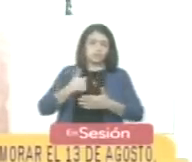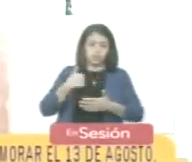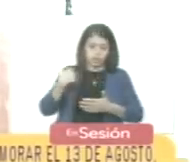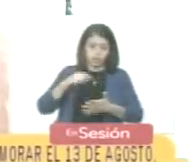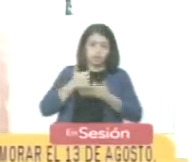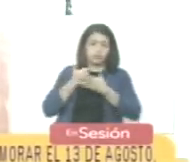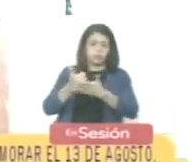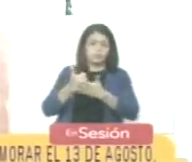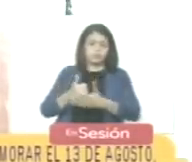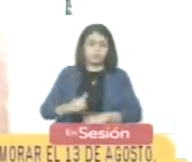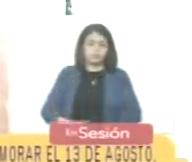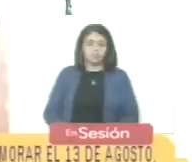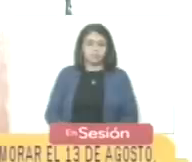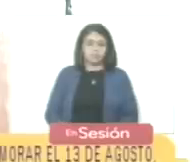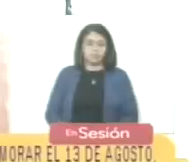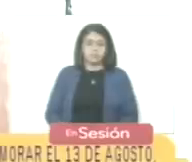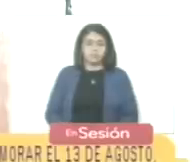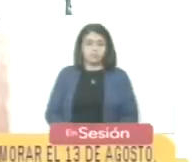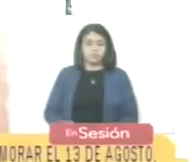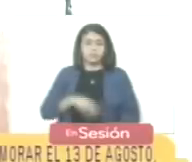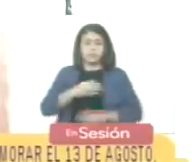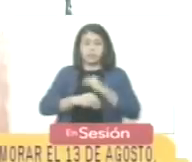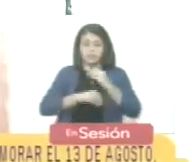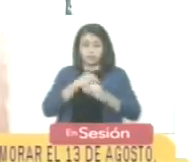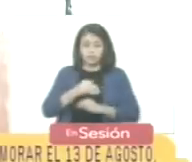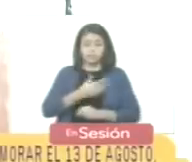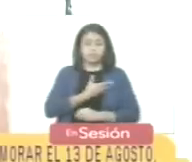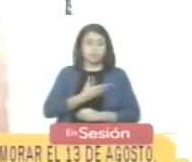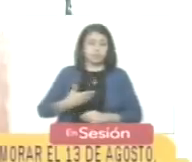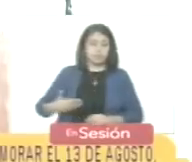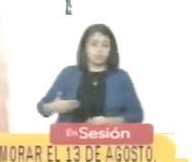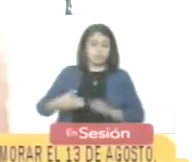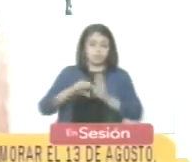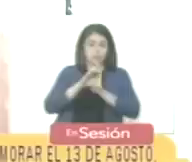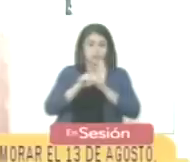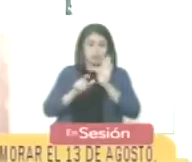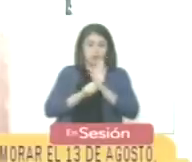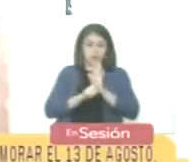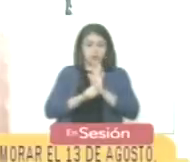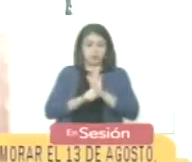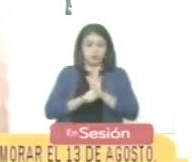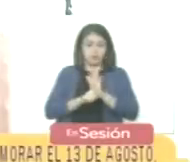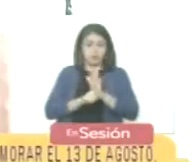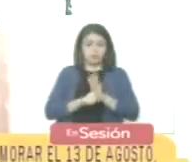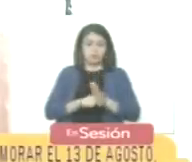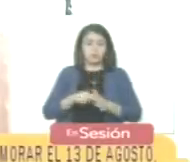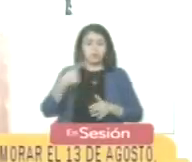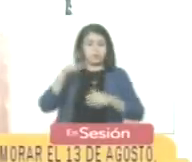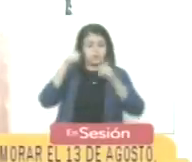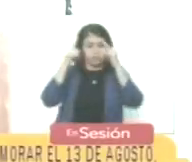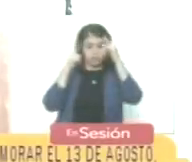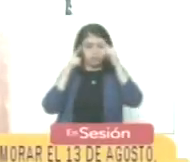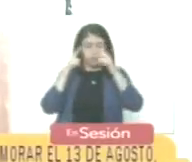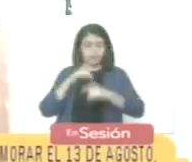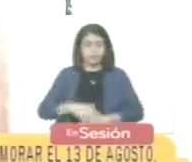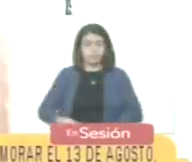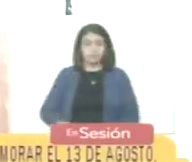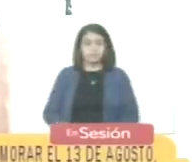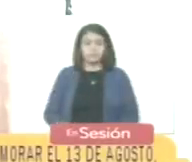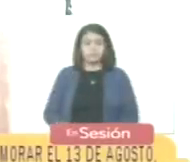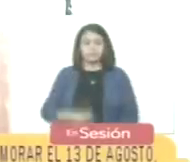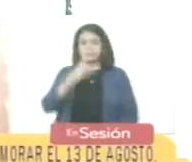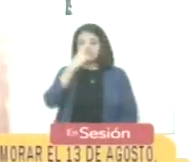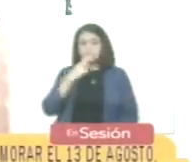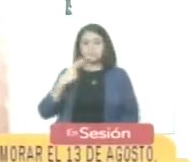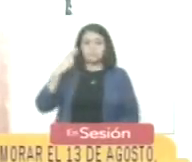que ayudarlo. Y hizo lo que hizo el presidente constitucional, Hugo Chávez Frías. Él se